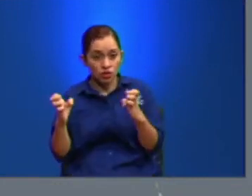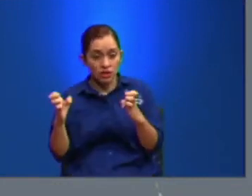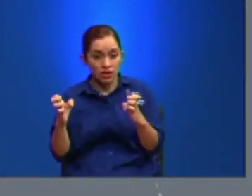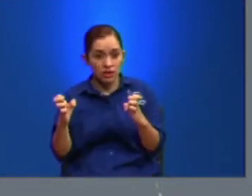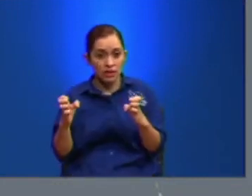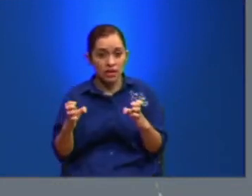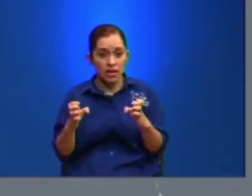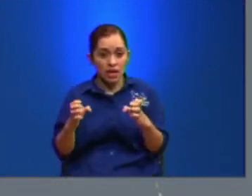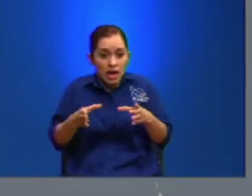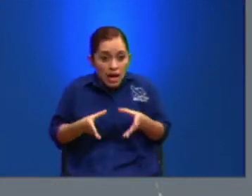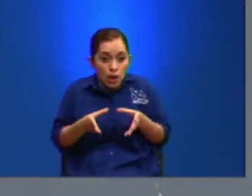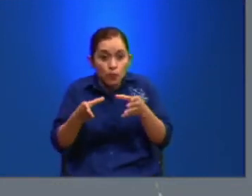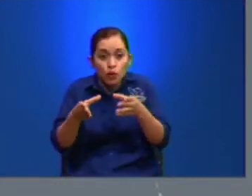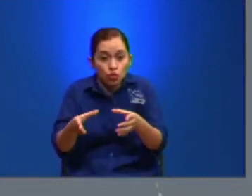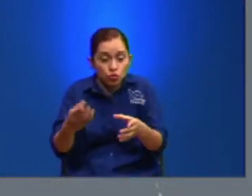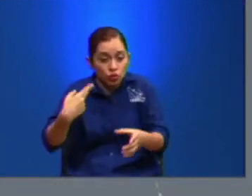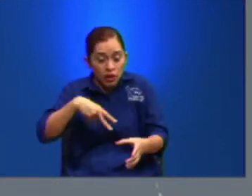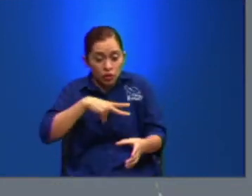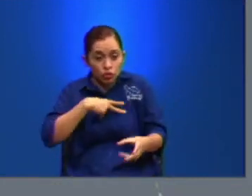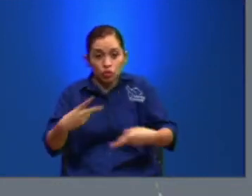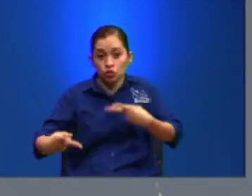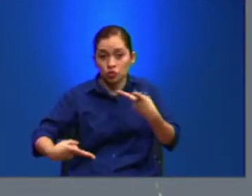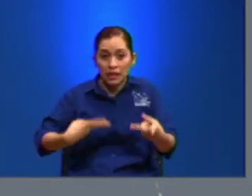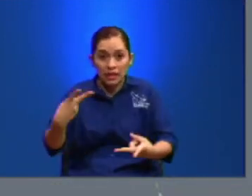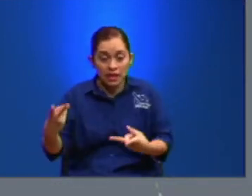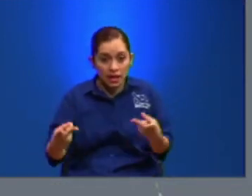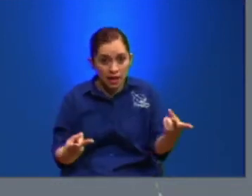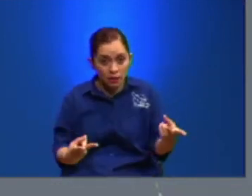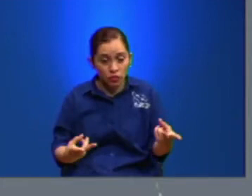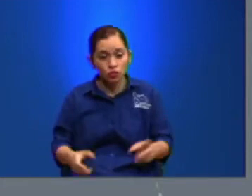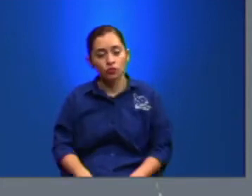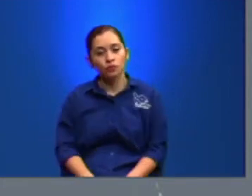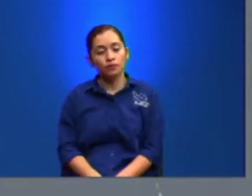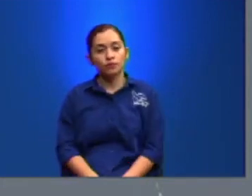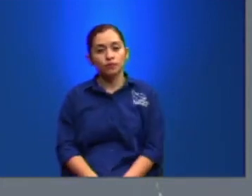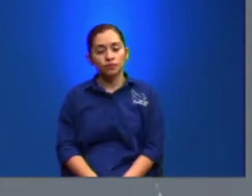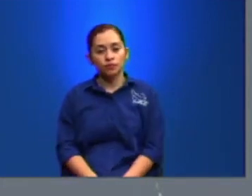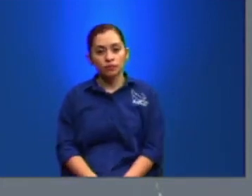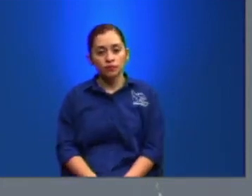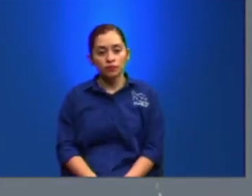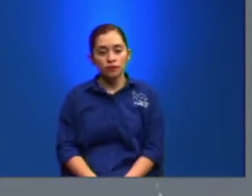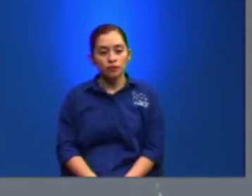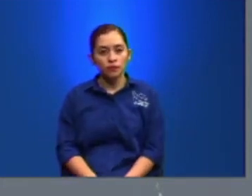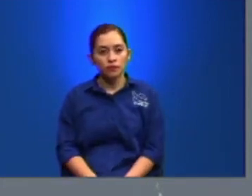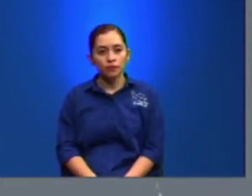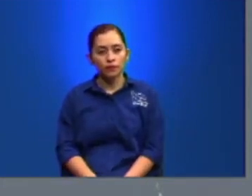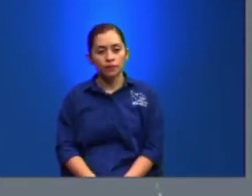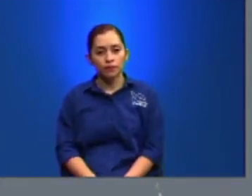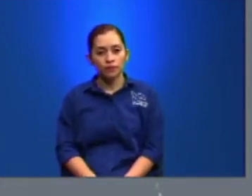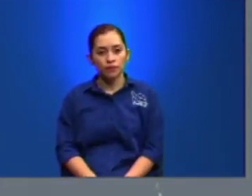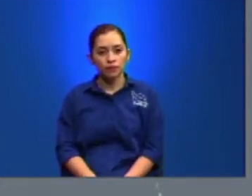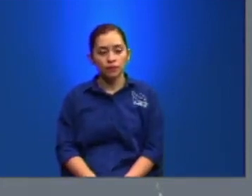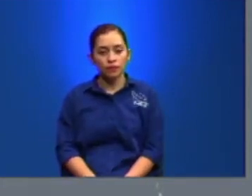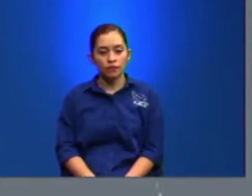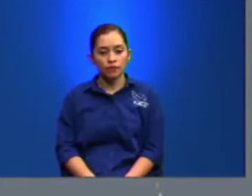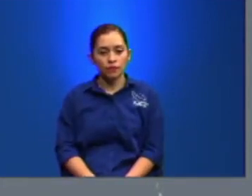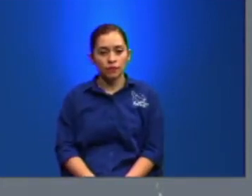borra con el borrador o el producto que es que nosotros